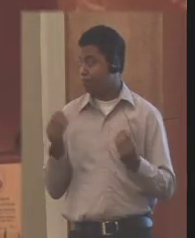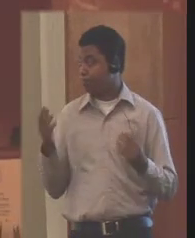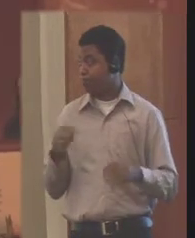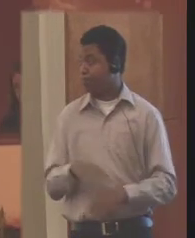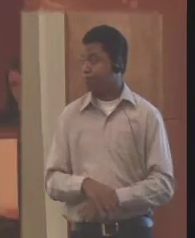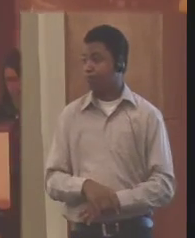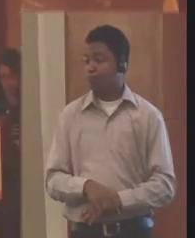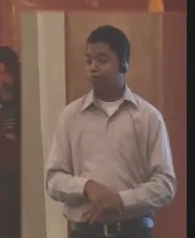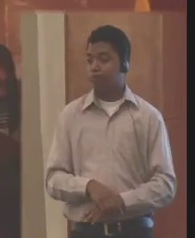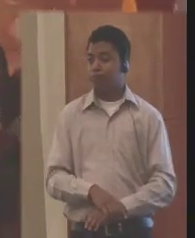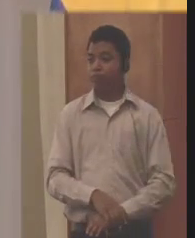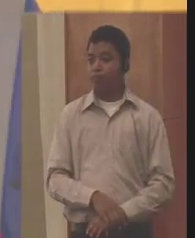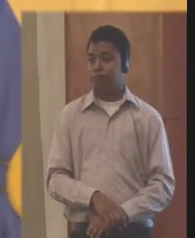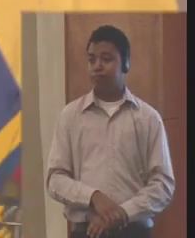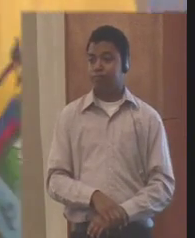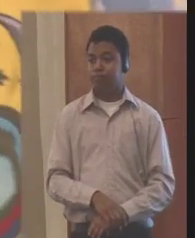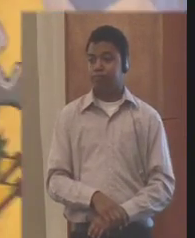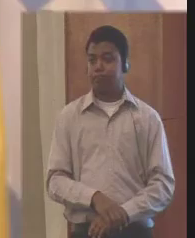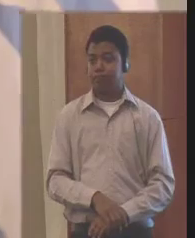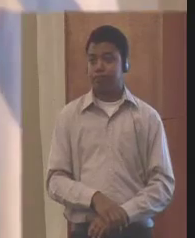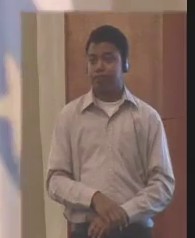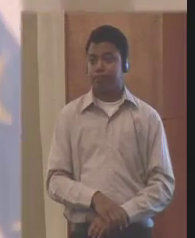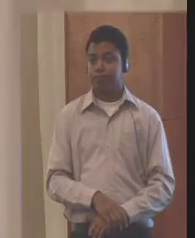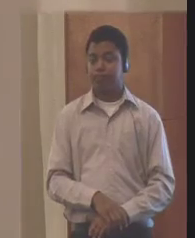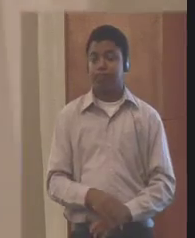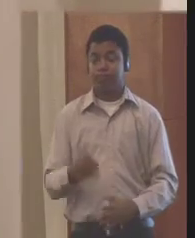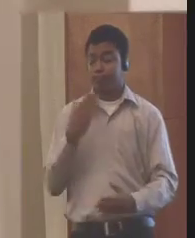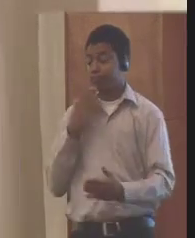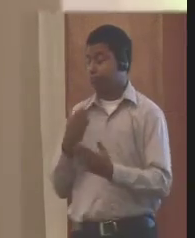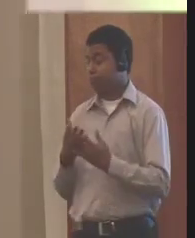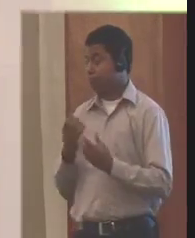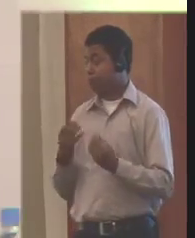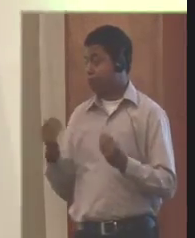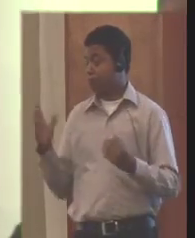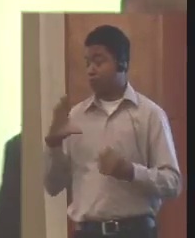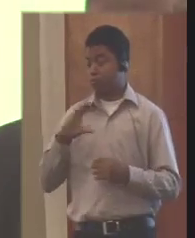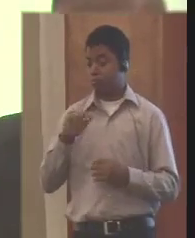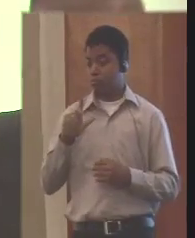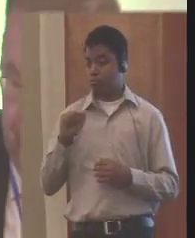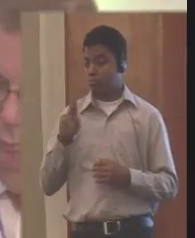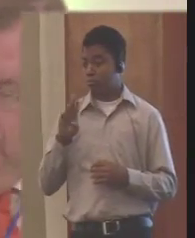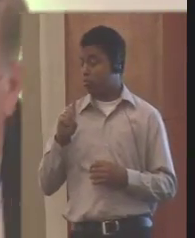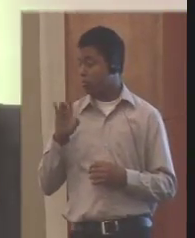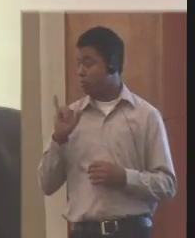Hace honor a la empresa que representa. Excelente.